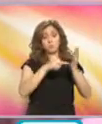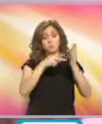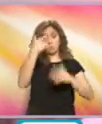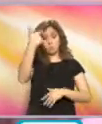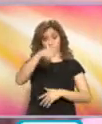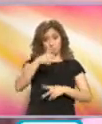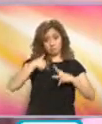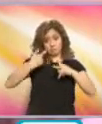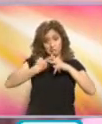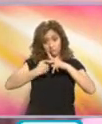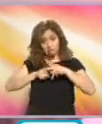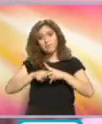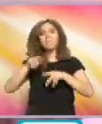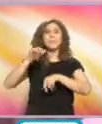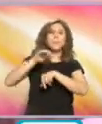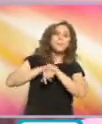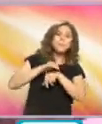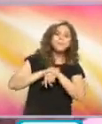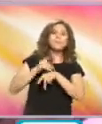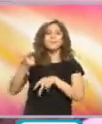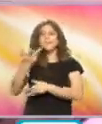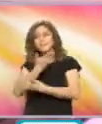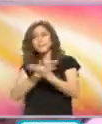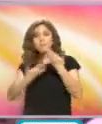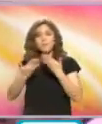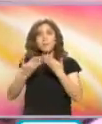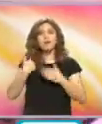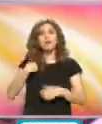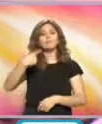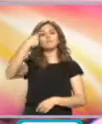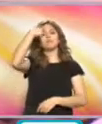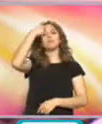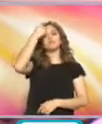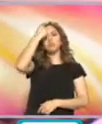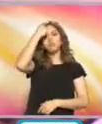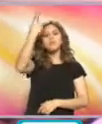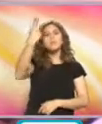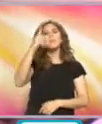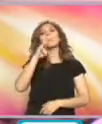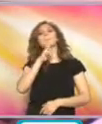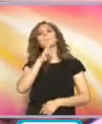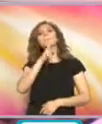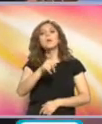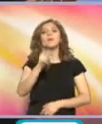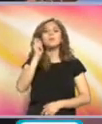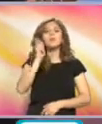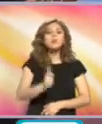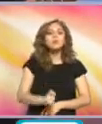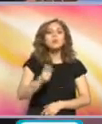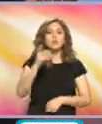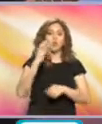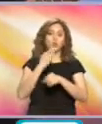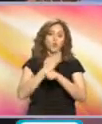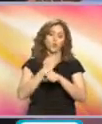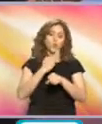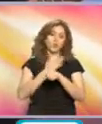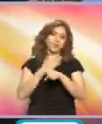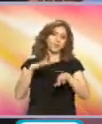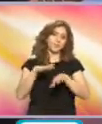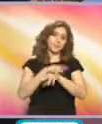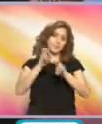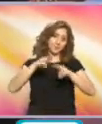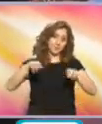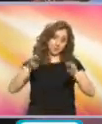sacar cover, pero rápidamente surgió esa necesidad de traspasar nuestras emociones al papel y a la música. Tienen